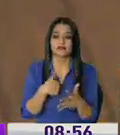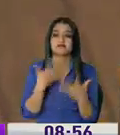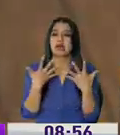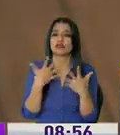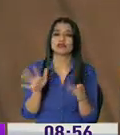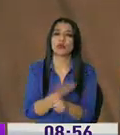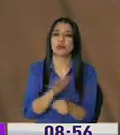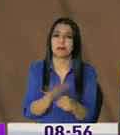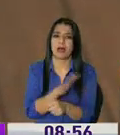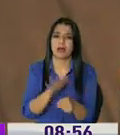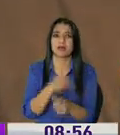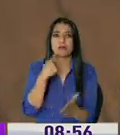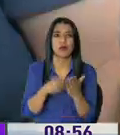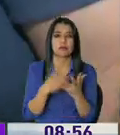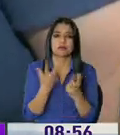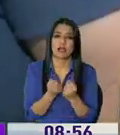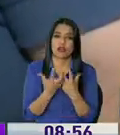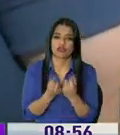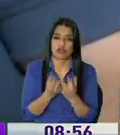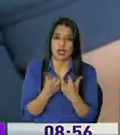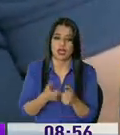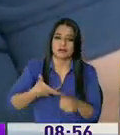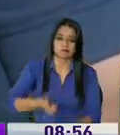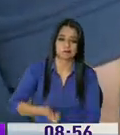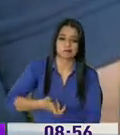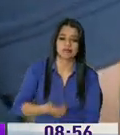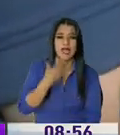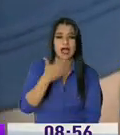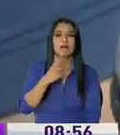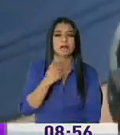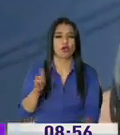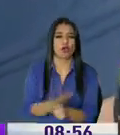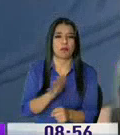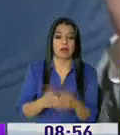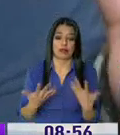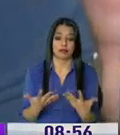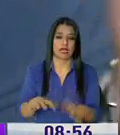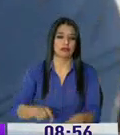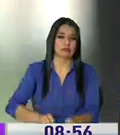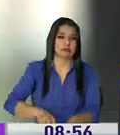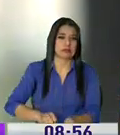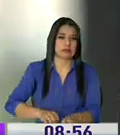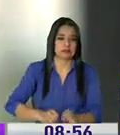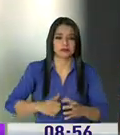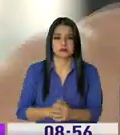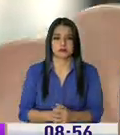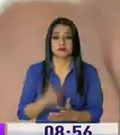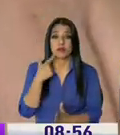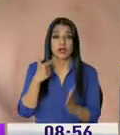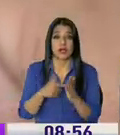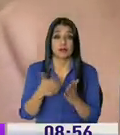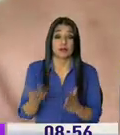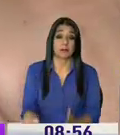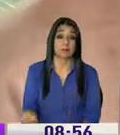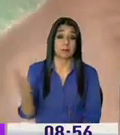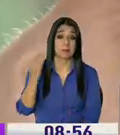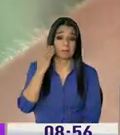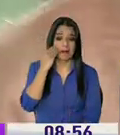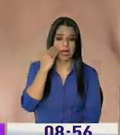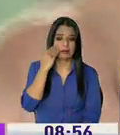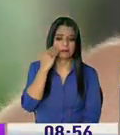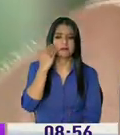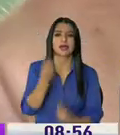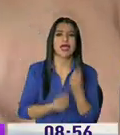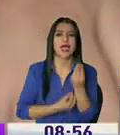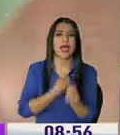con pelotas antiestrés o cualquier objeto que las mantenga ocupadas. En caso de que llegue a topar su rostro, haga